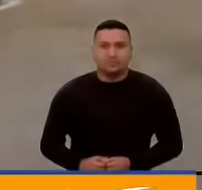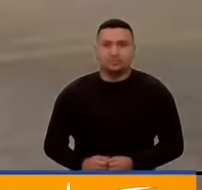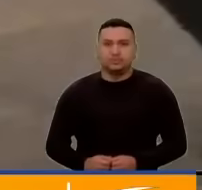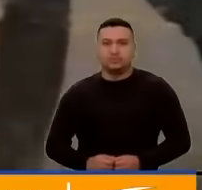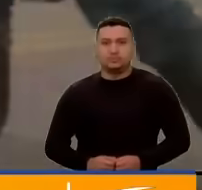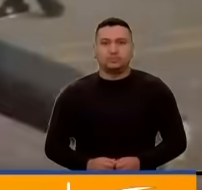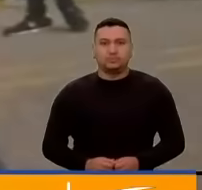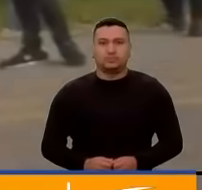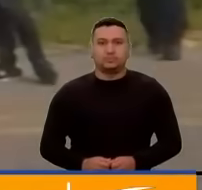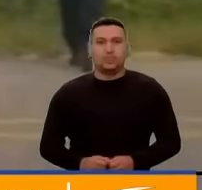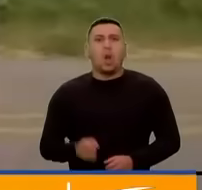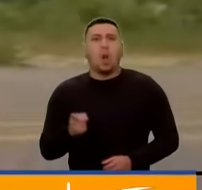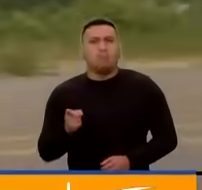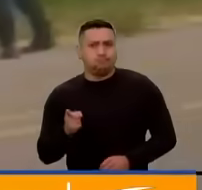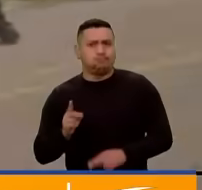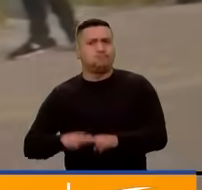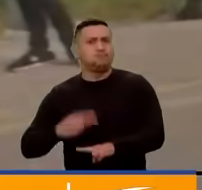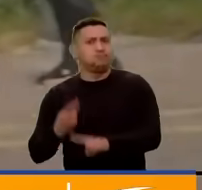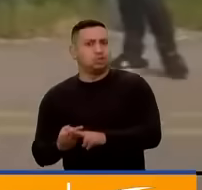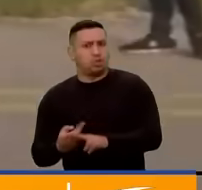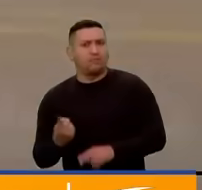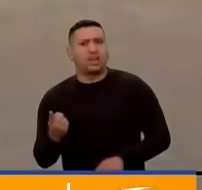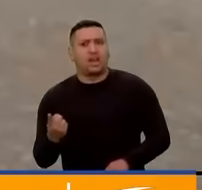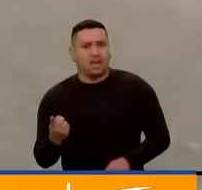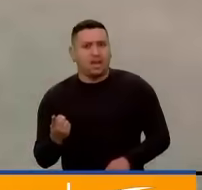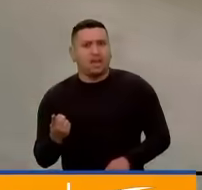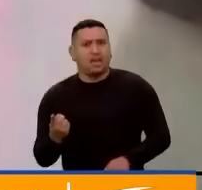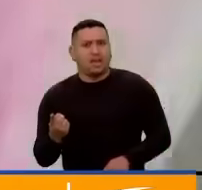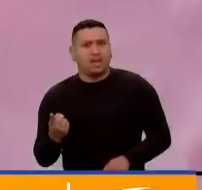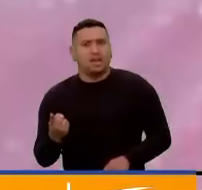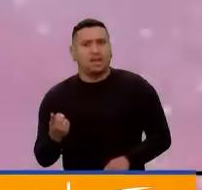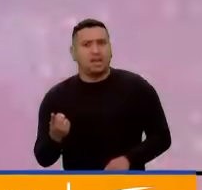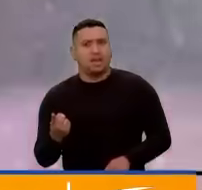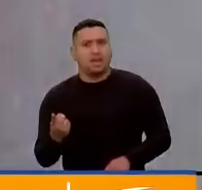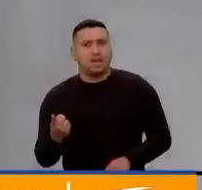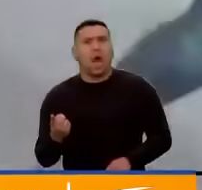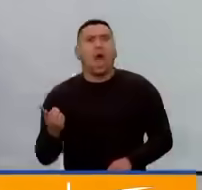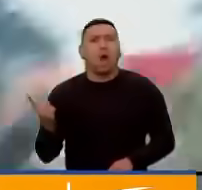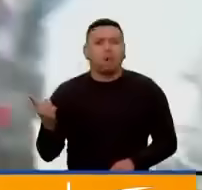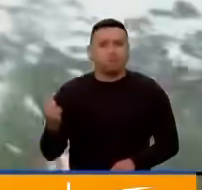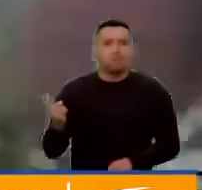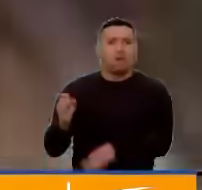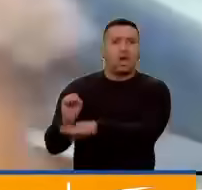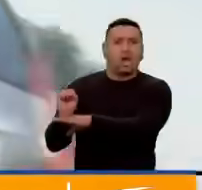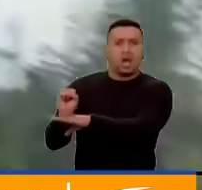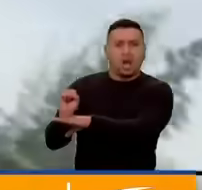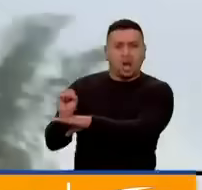Ahí está su sobrina. Ahí está su sobrina, ahí está el carro. Viene un carro allá.